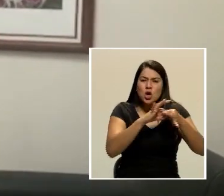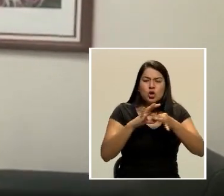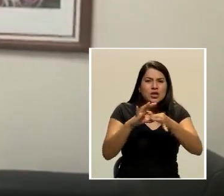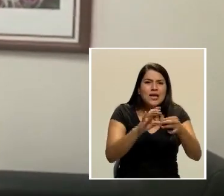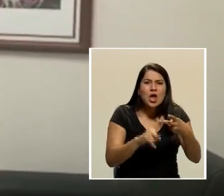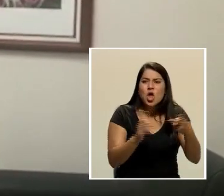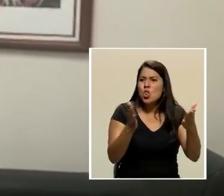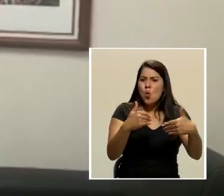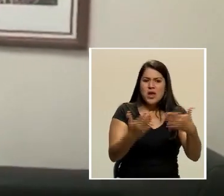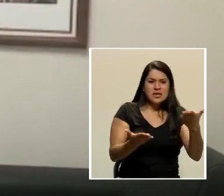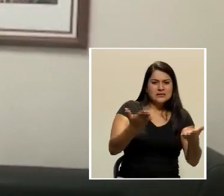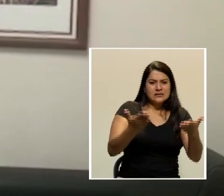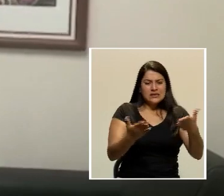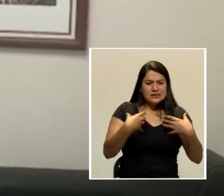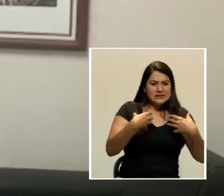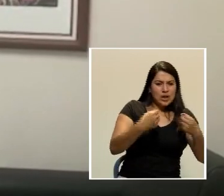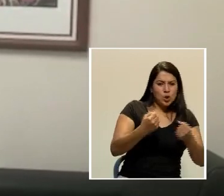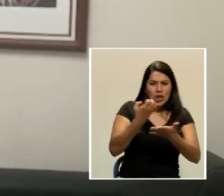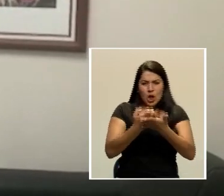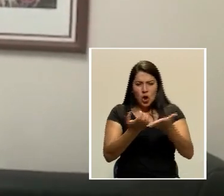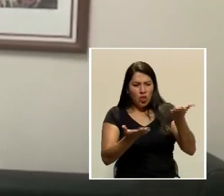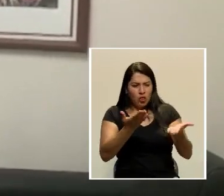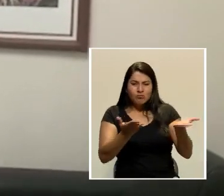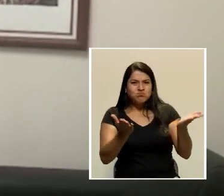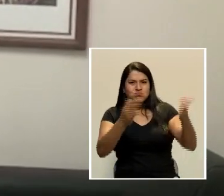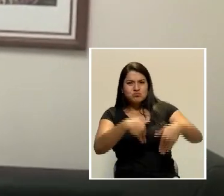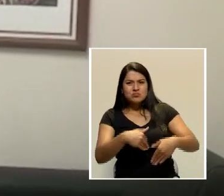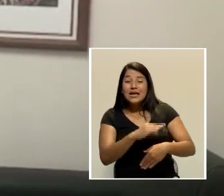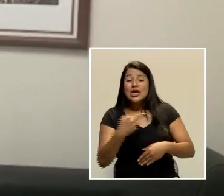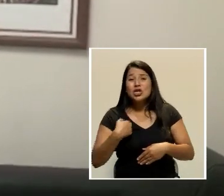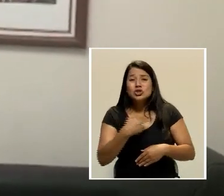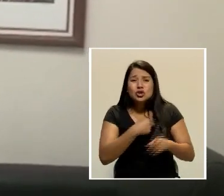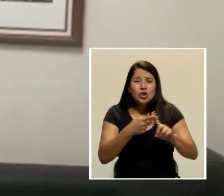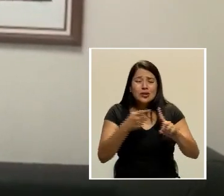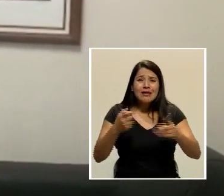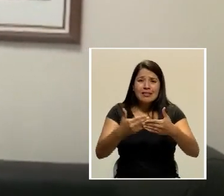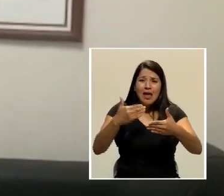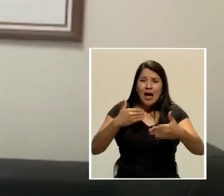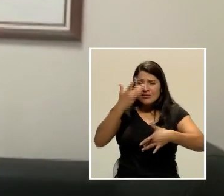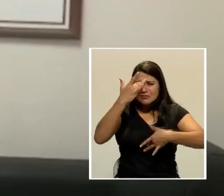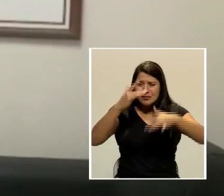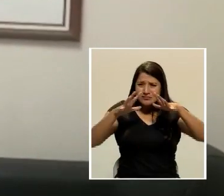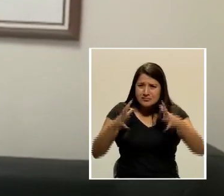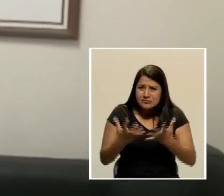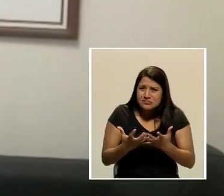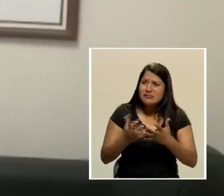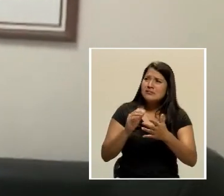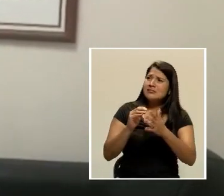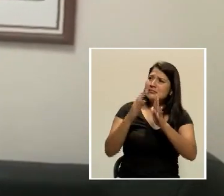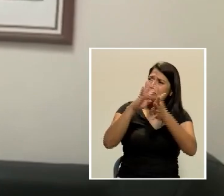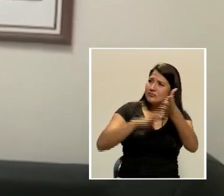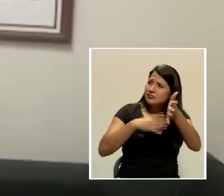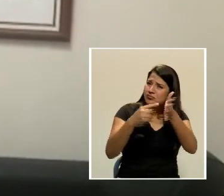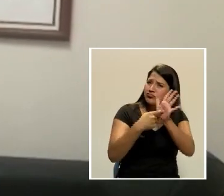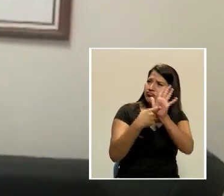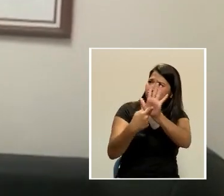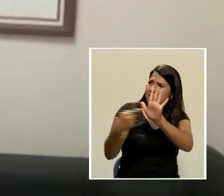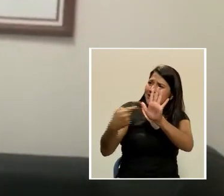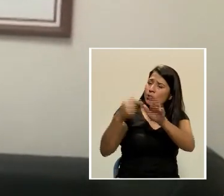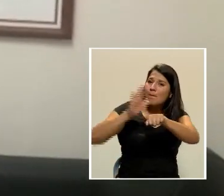en la mesa es una ruta de endeudamiento. No hay una agenda de reactivación, que hoy es de rescate económico. Ha